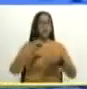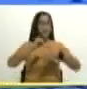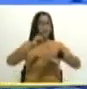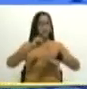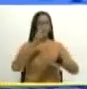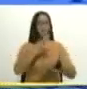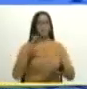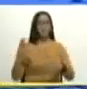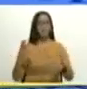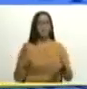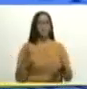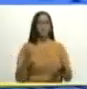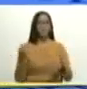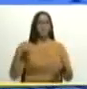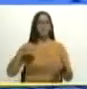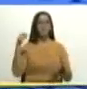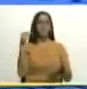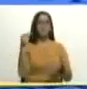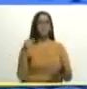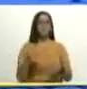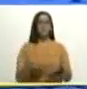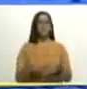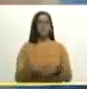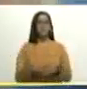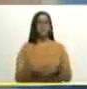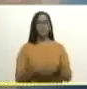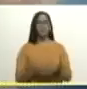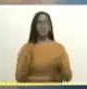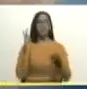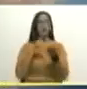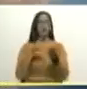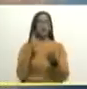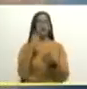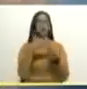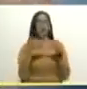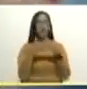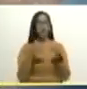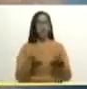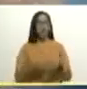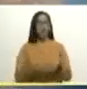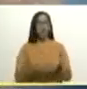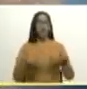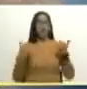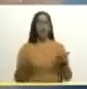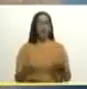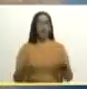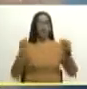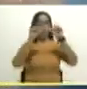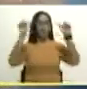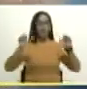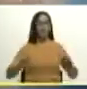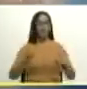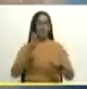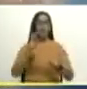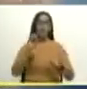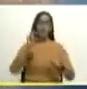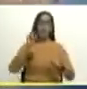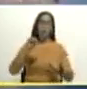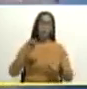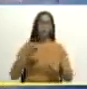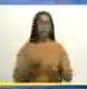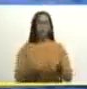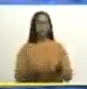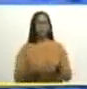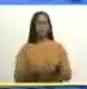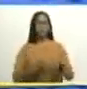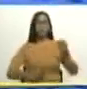Latina y el Caribe, salario mínimo. Y llegamos a tenerlo en un dólar. Ahora con los sistemas de bonificación